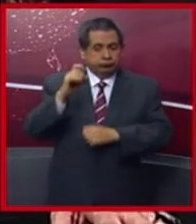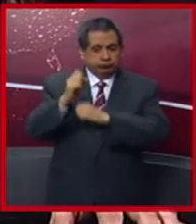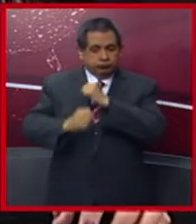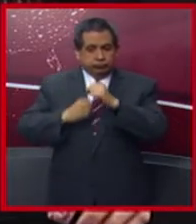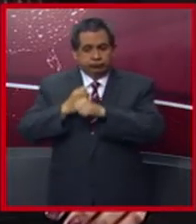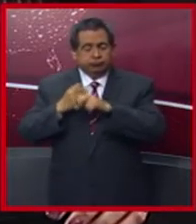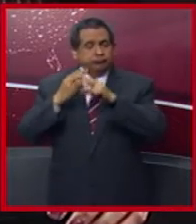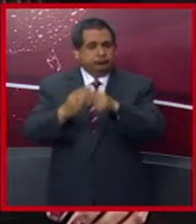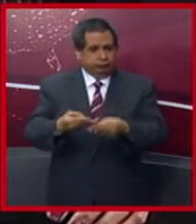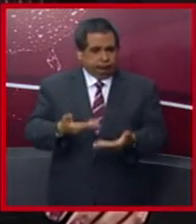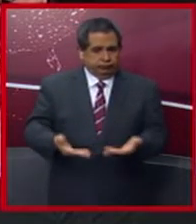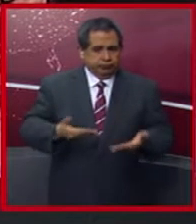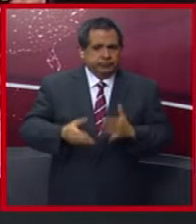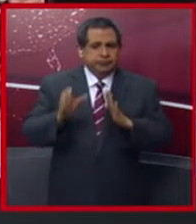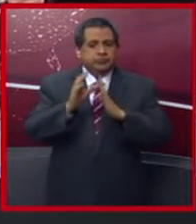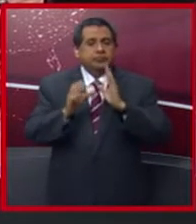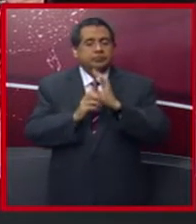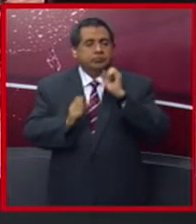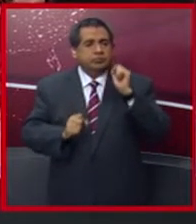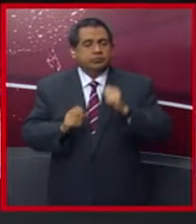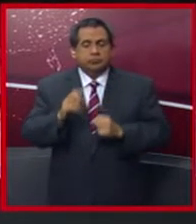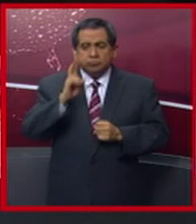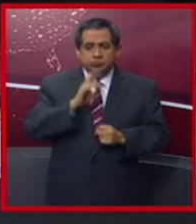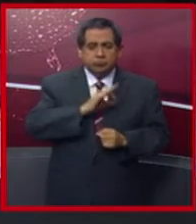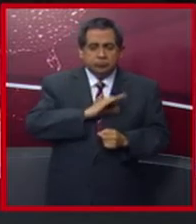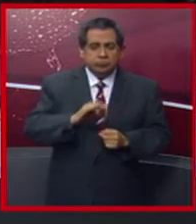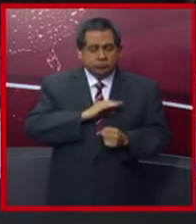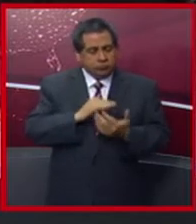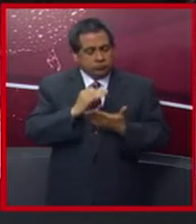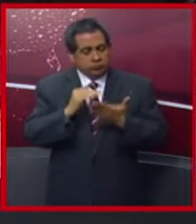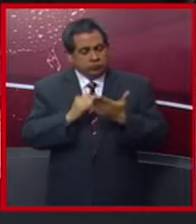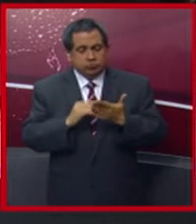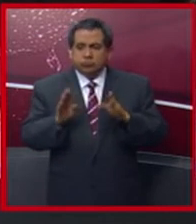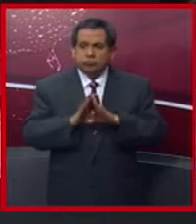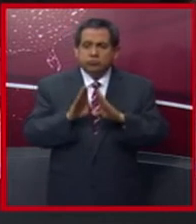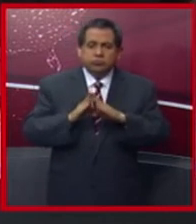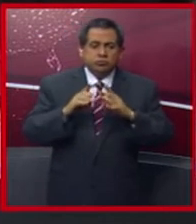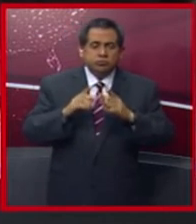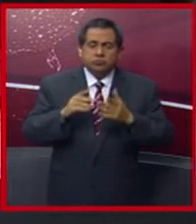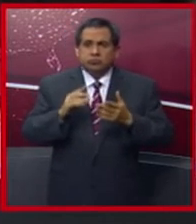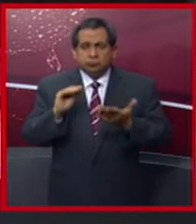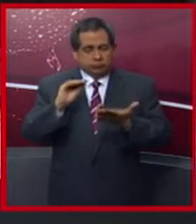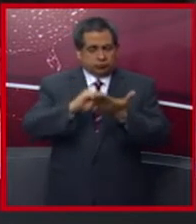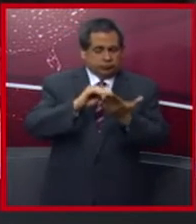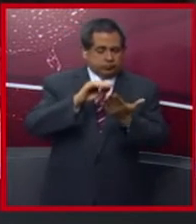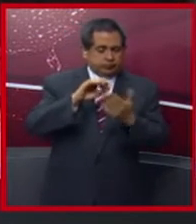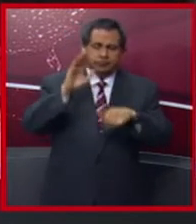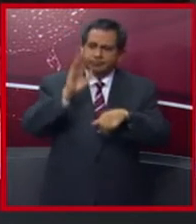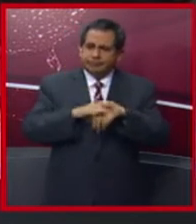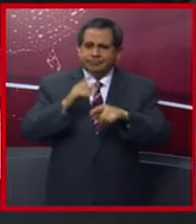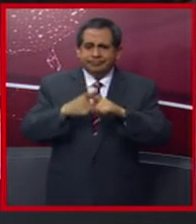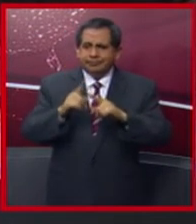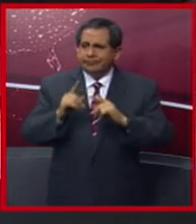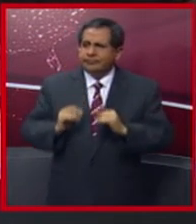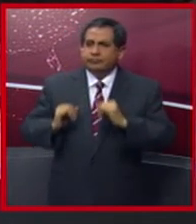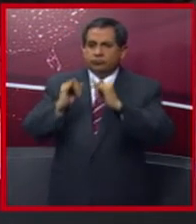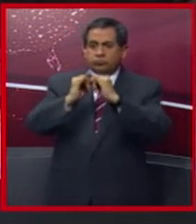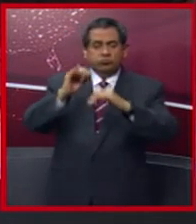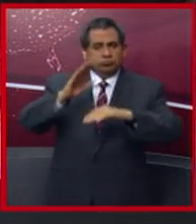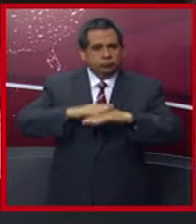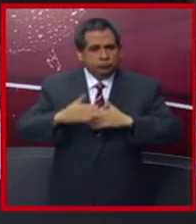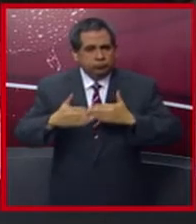celebramos precisamente nuestra Constitución, podamos traer este marco a la actualidad y dotar de nuevas instituciones, instituciones